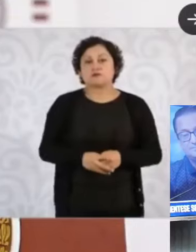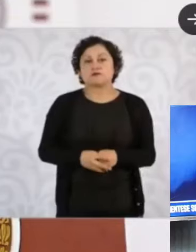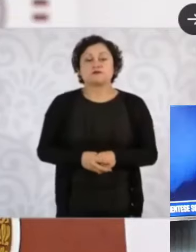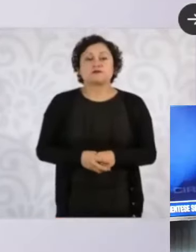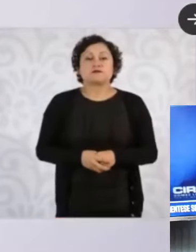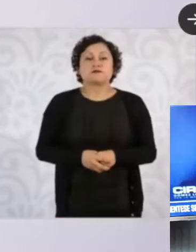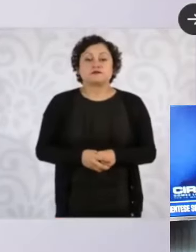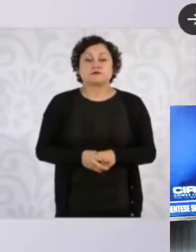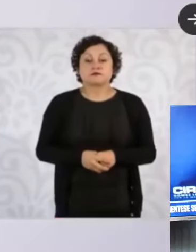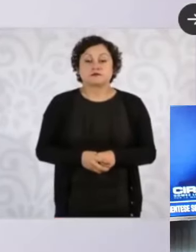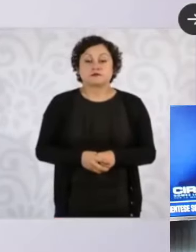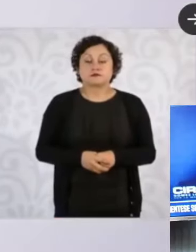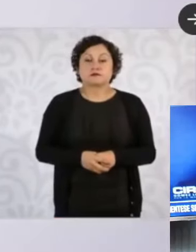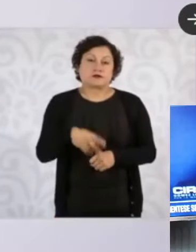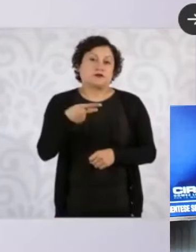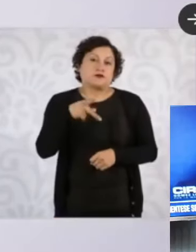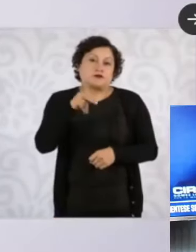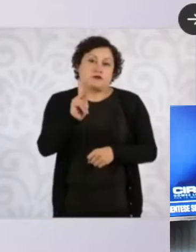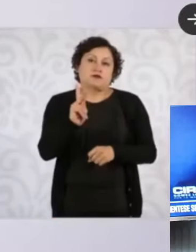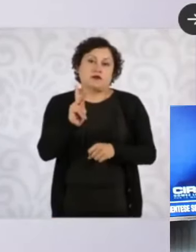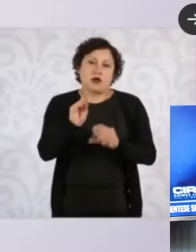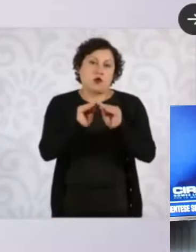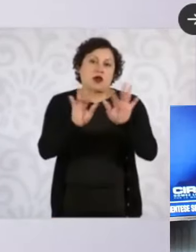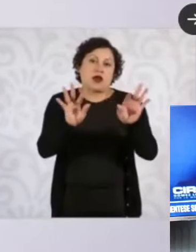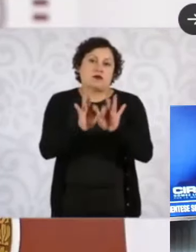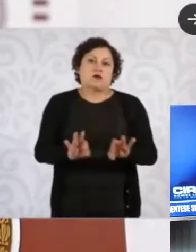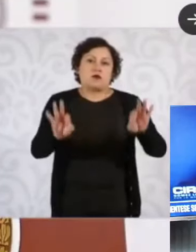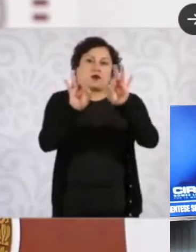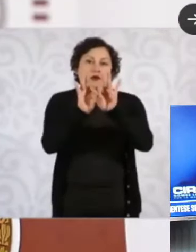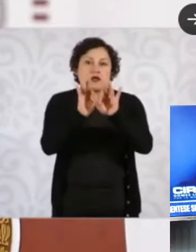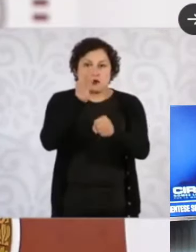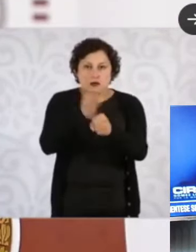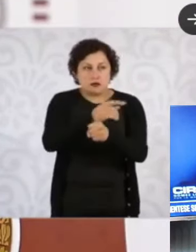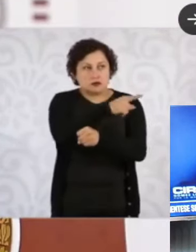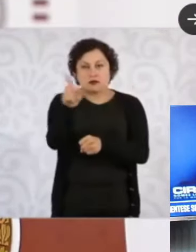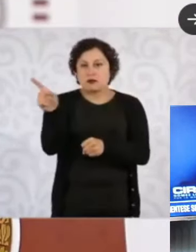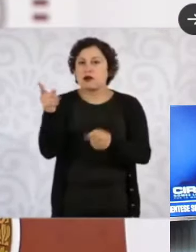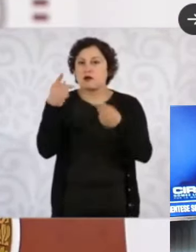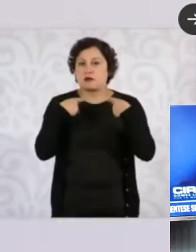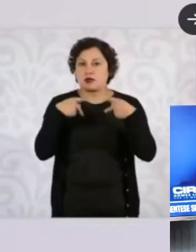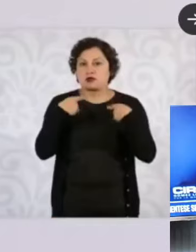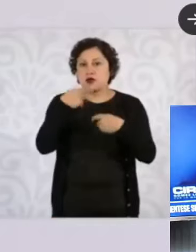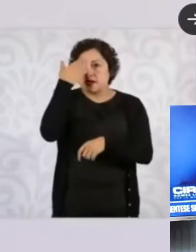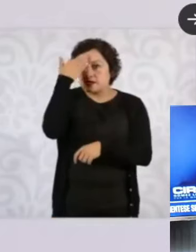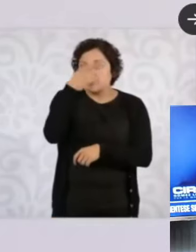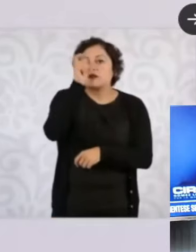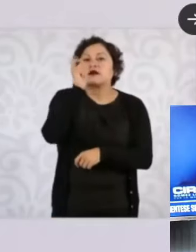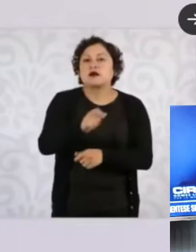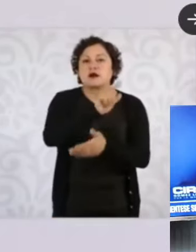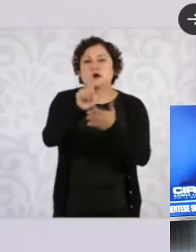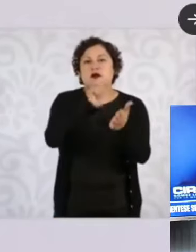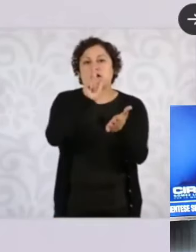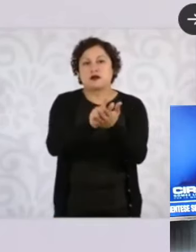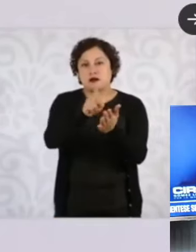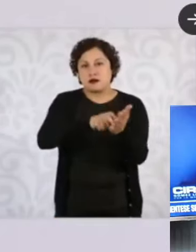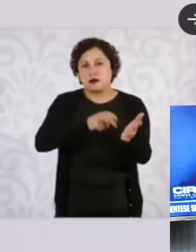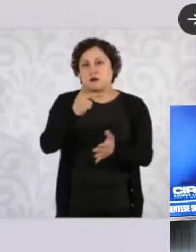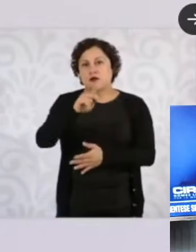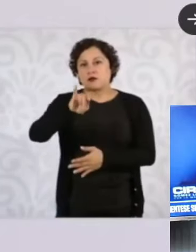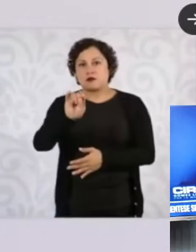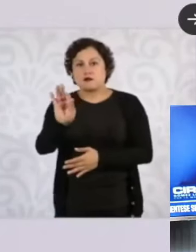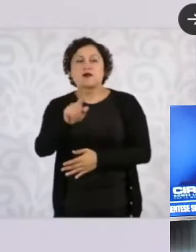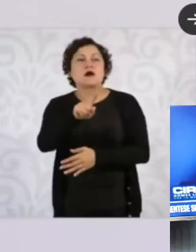y lo que sí es importante, que sepa la ciudadanía, es que la reforma, al poder judicial, entonces, no tengo, no tengo conocimiento, de qué